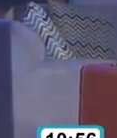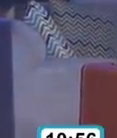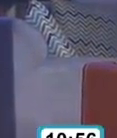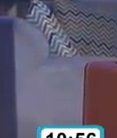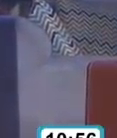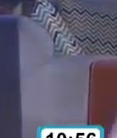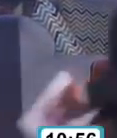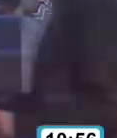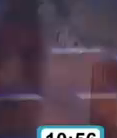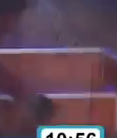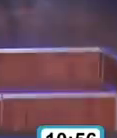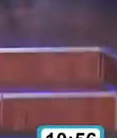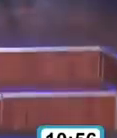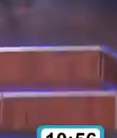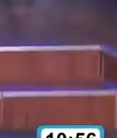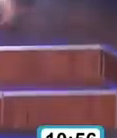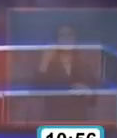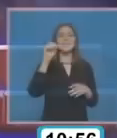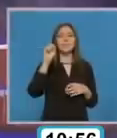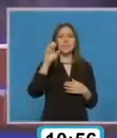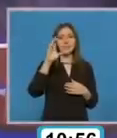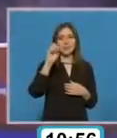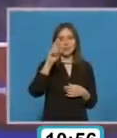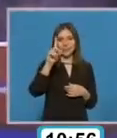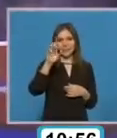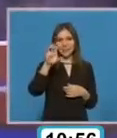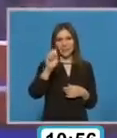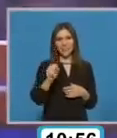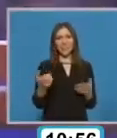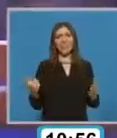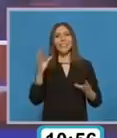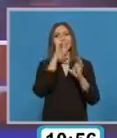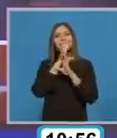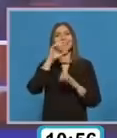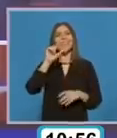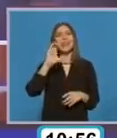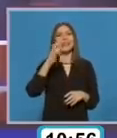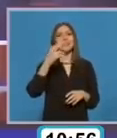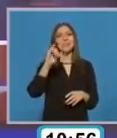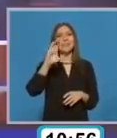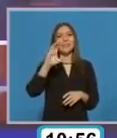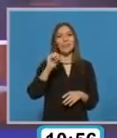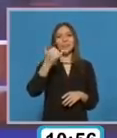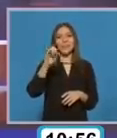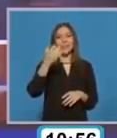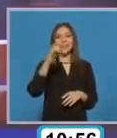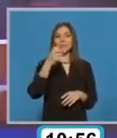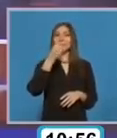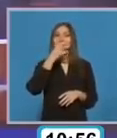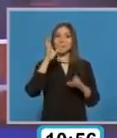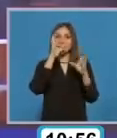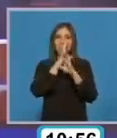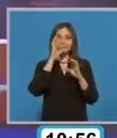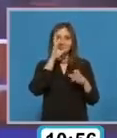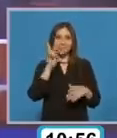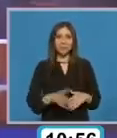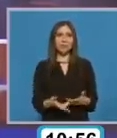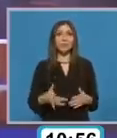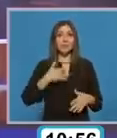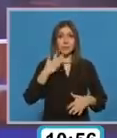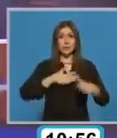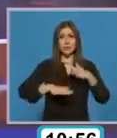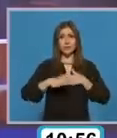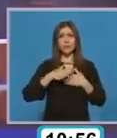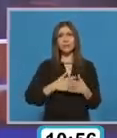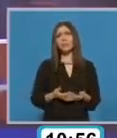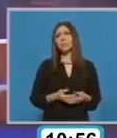¡Aplauso para los Corde! ¡Venga! La chica Yeye. ¡Qué exitazo!, ¿no? Exitazo. ¿Cansados?